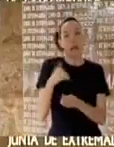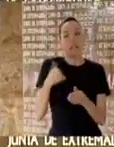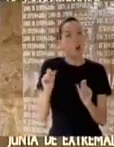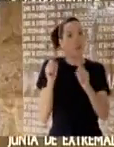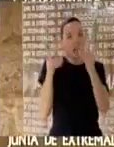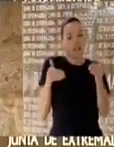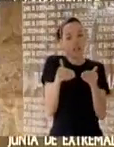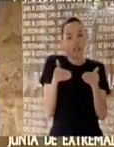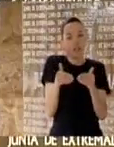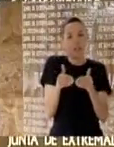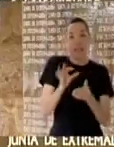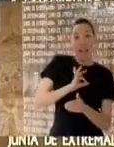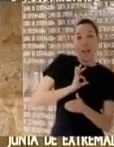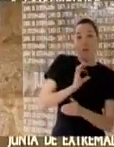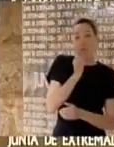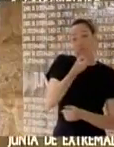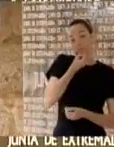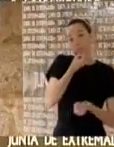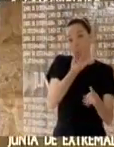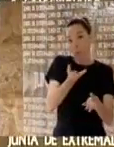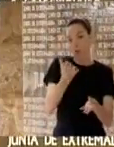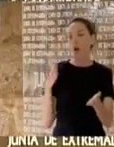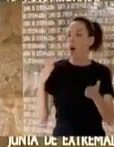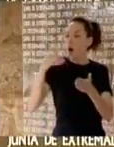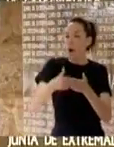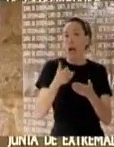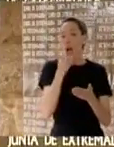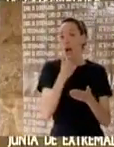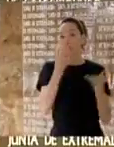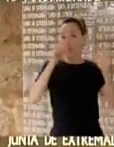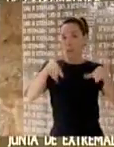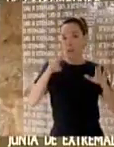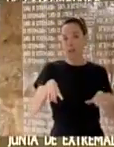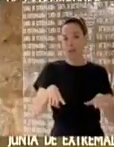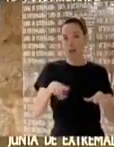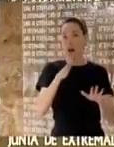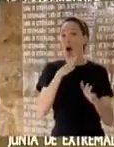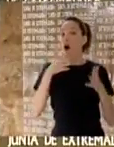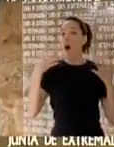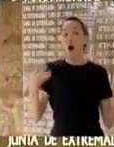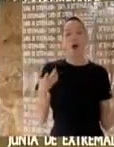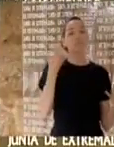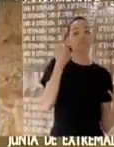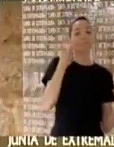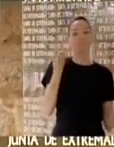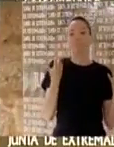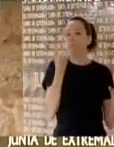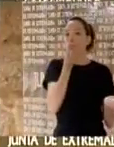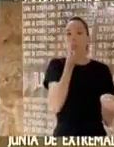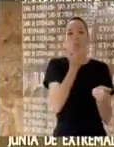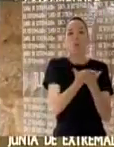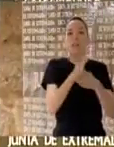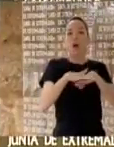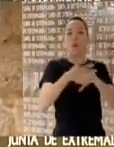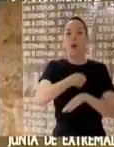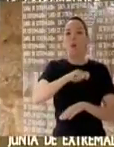casi celebrado medio año del 2018 y a día de hoy no conocemos exactamente cuál es la propuesta que hace el Gobierno de